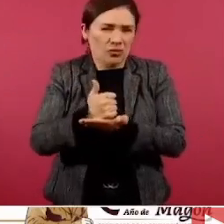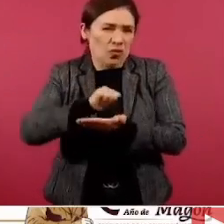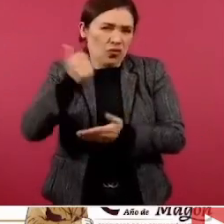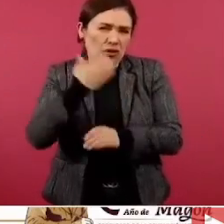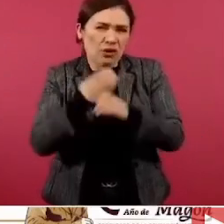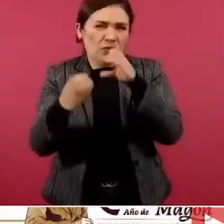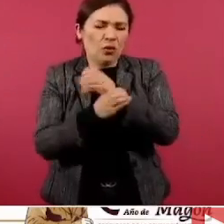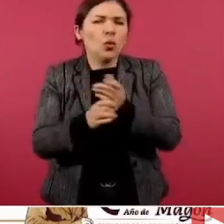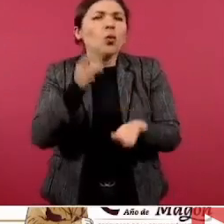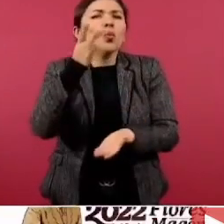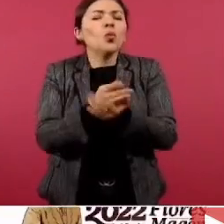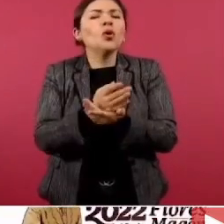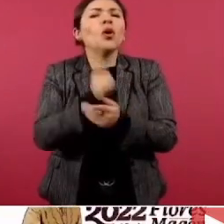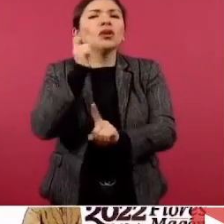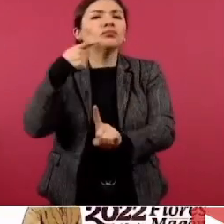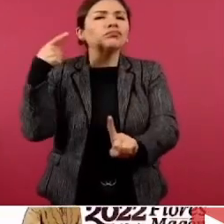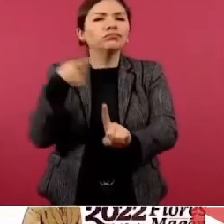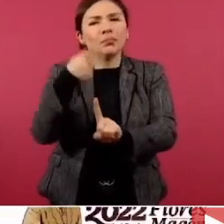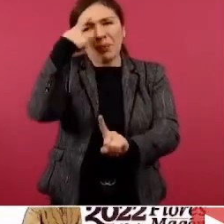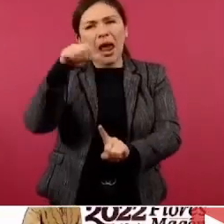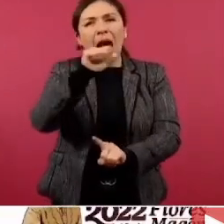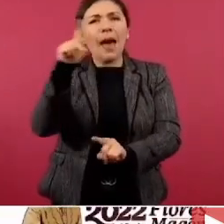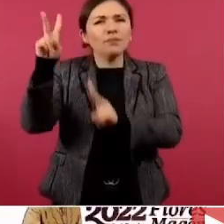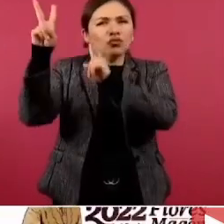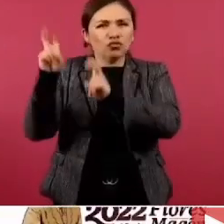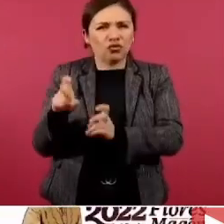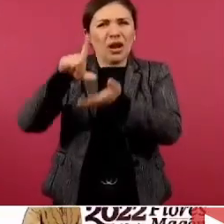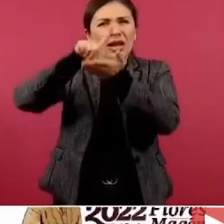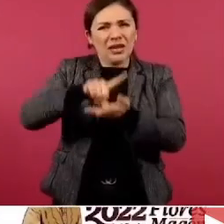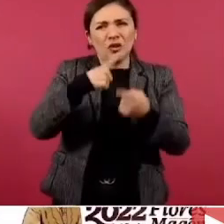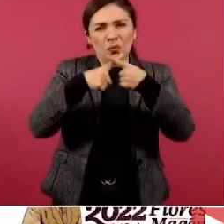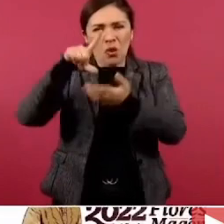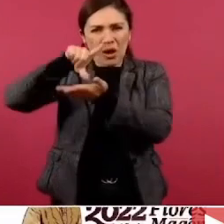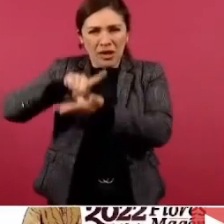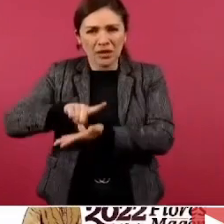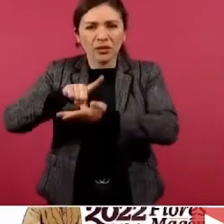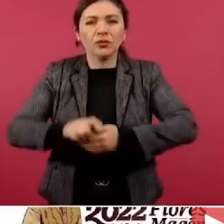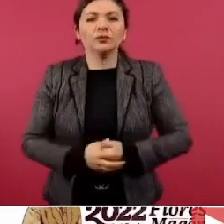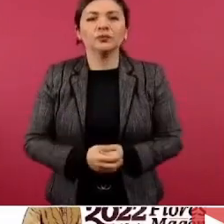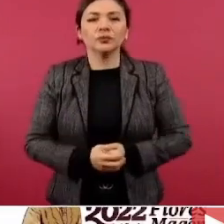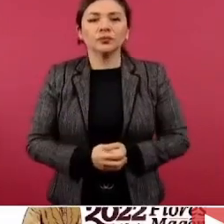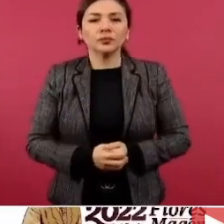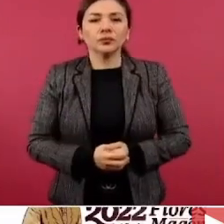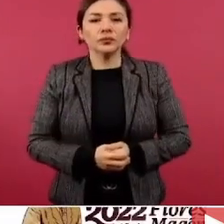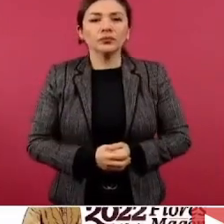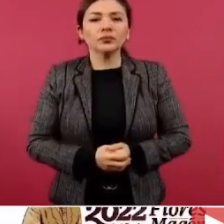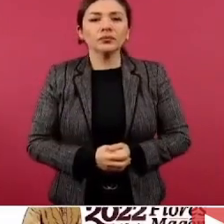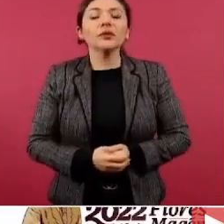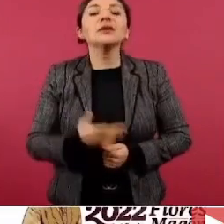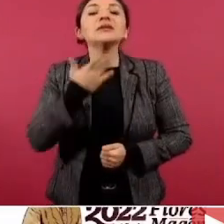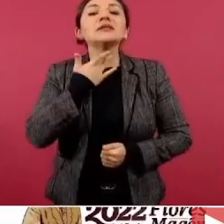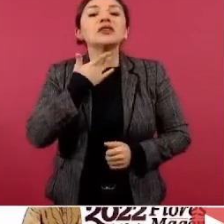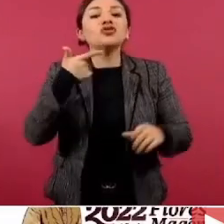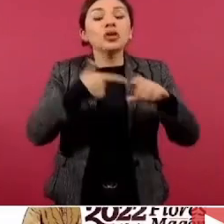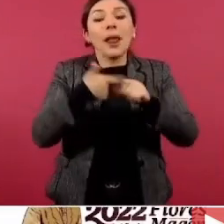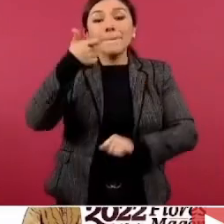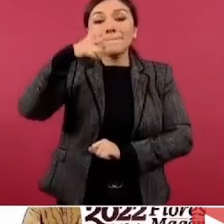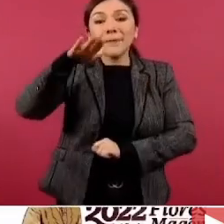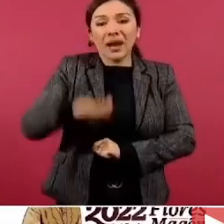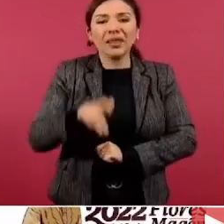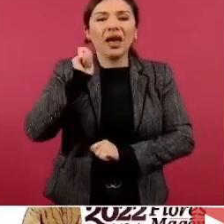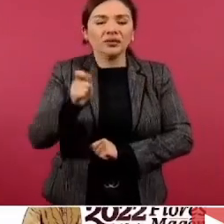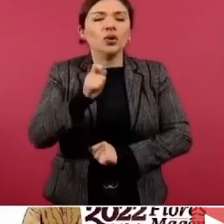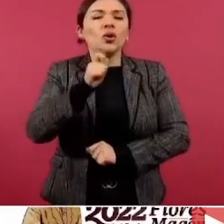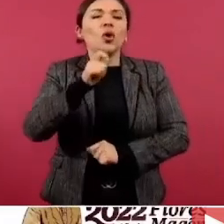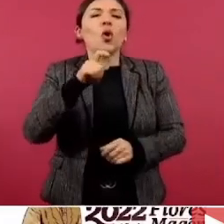y solamente a partir de la aplicación litro por litro, las gasolineras más baratas, en el caso de la gasolina